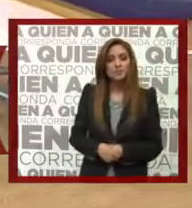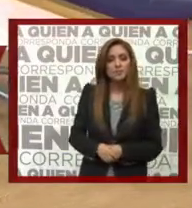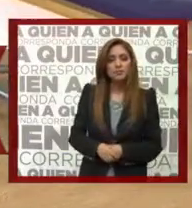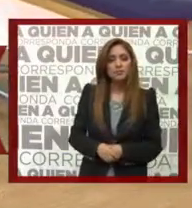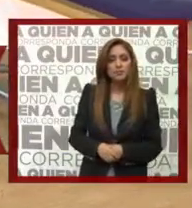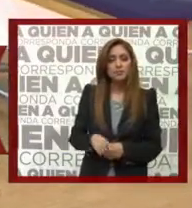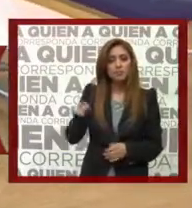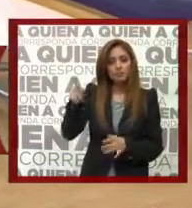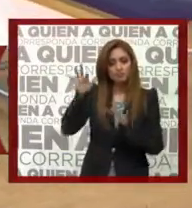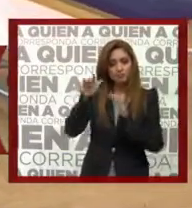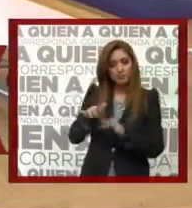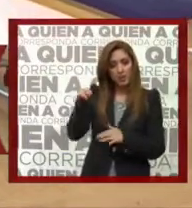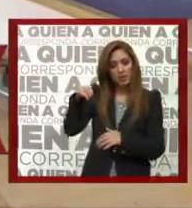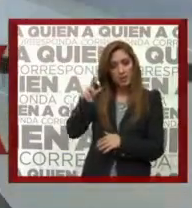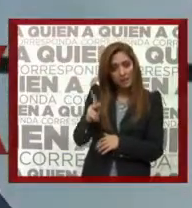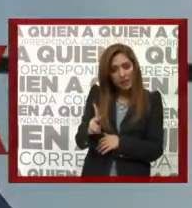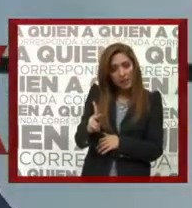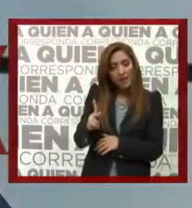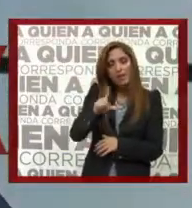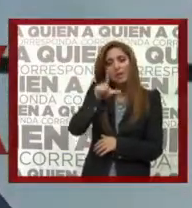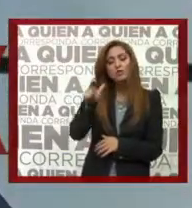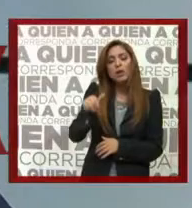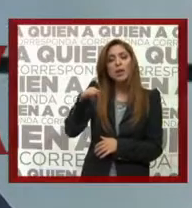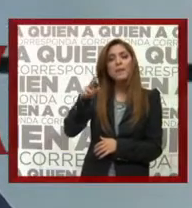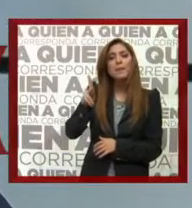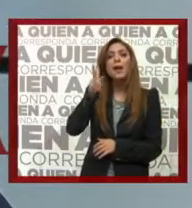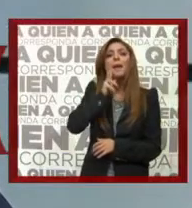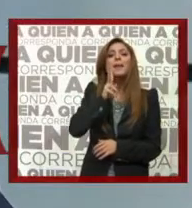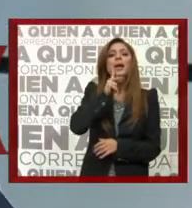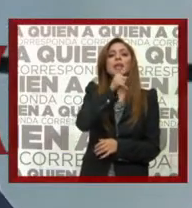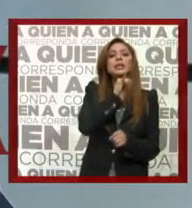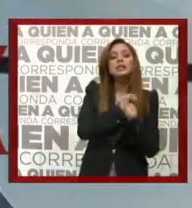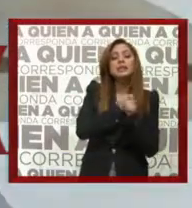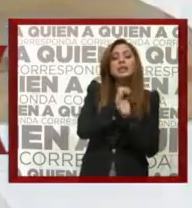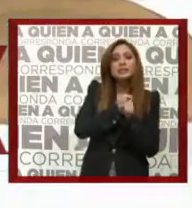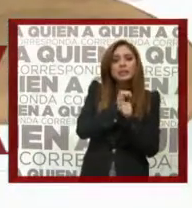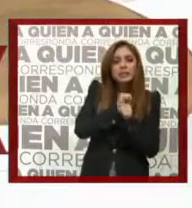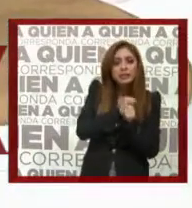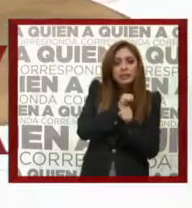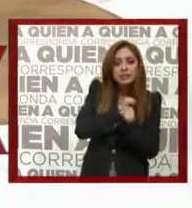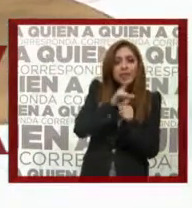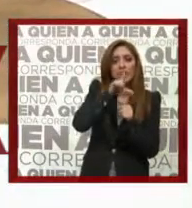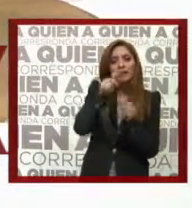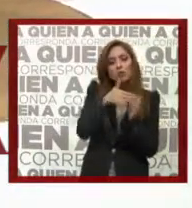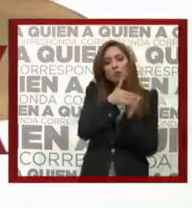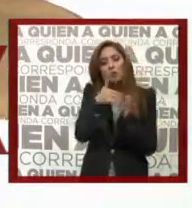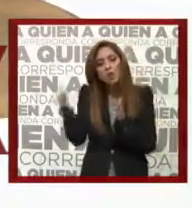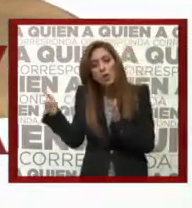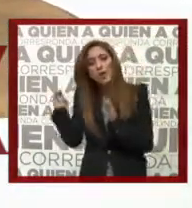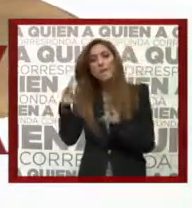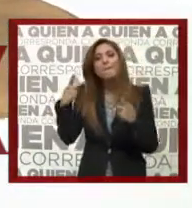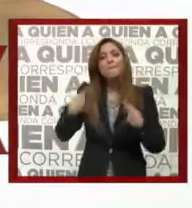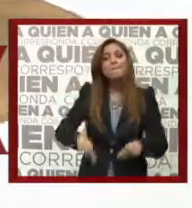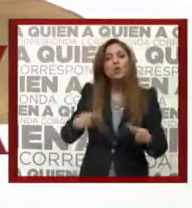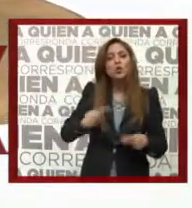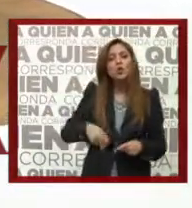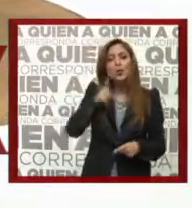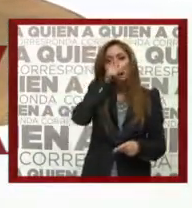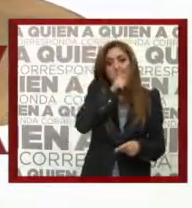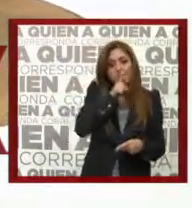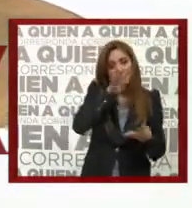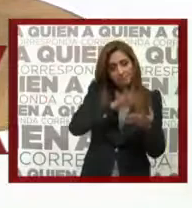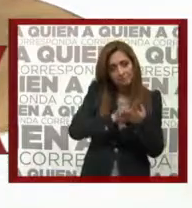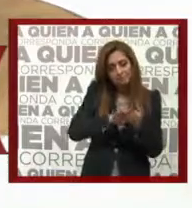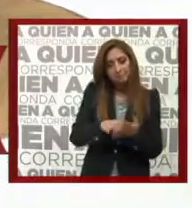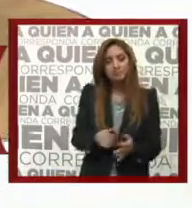al Ministerio Público. Y el Ministerio Público tiene que investigar eso. Y en un momento dado se procesa a quien mintió. Dirían